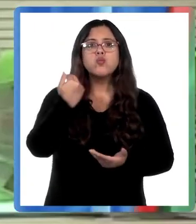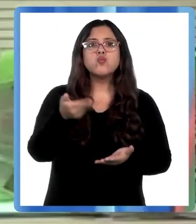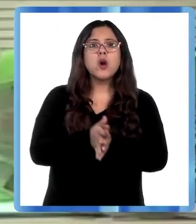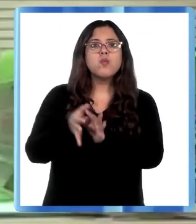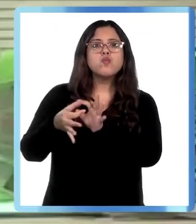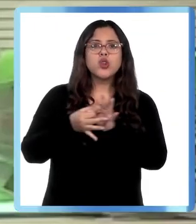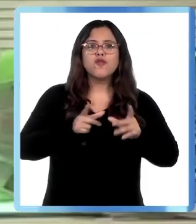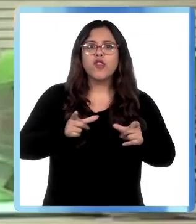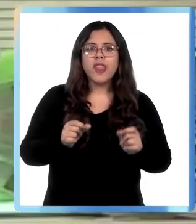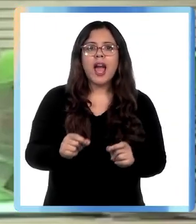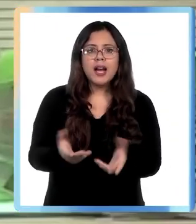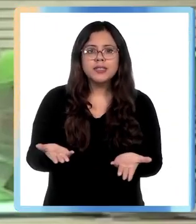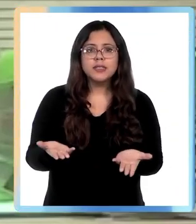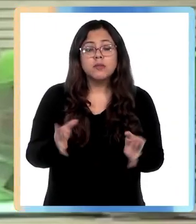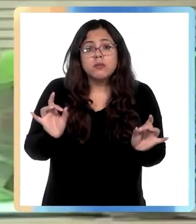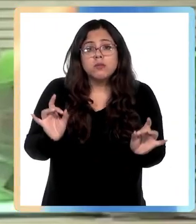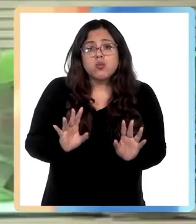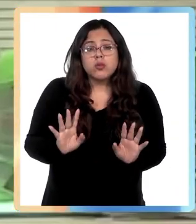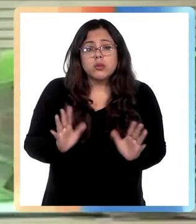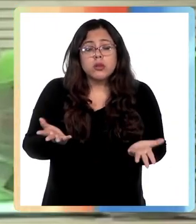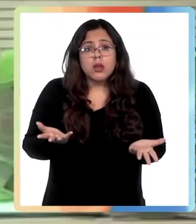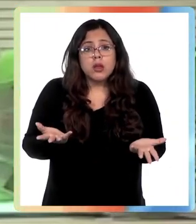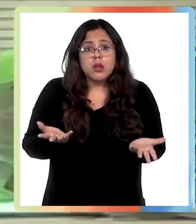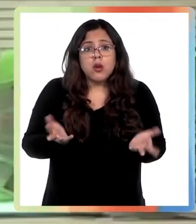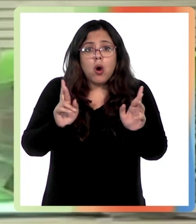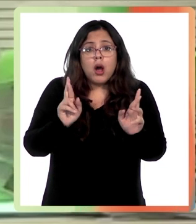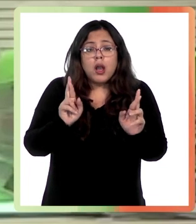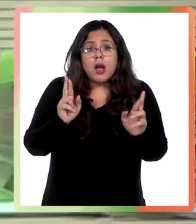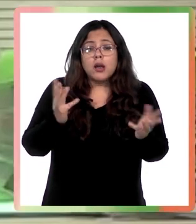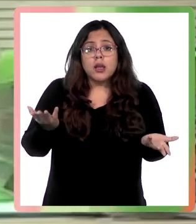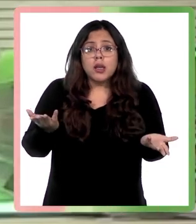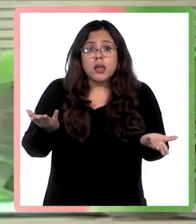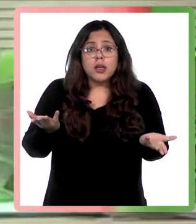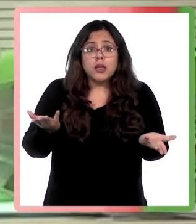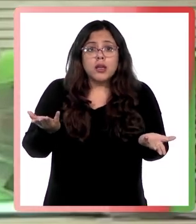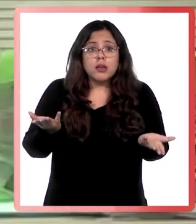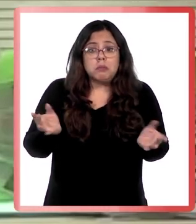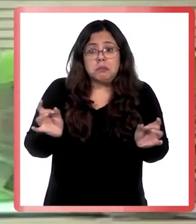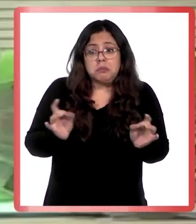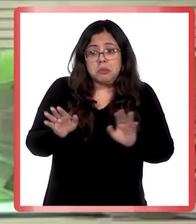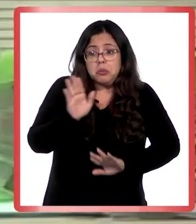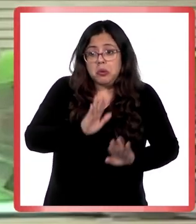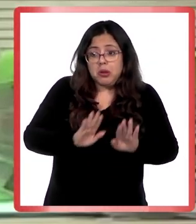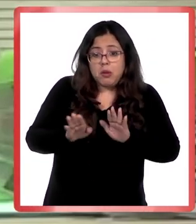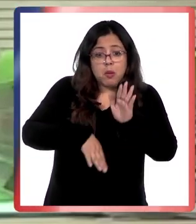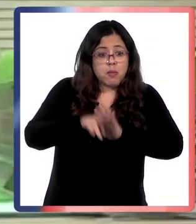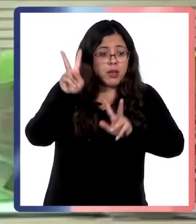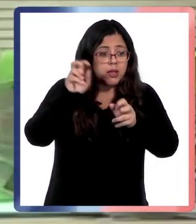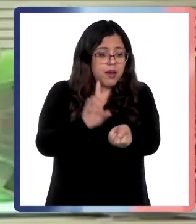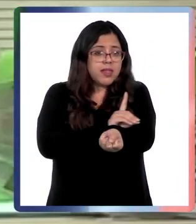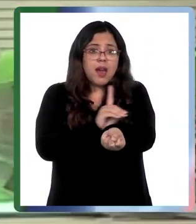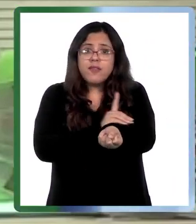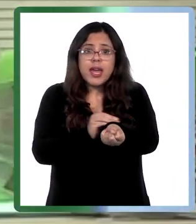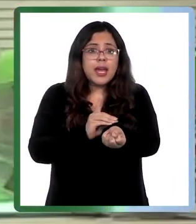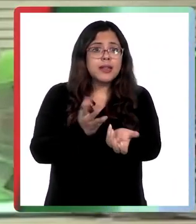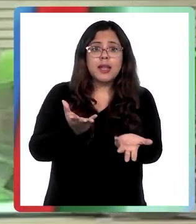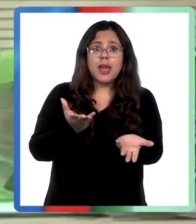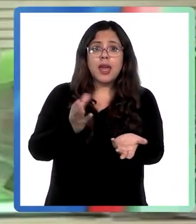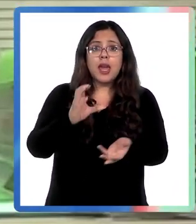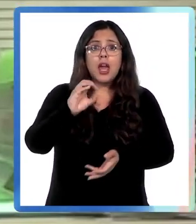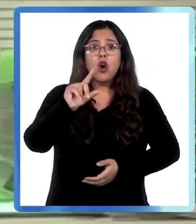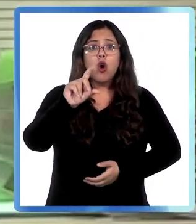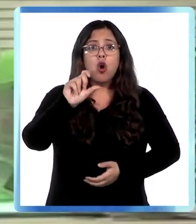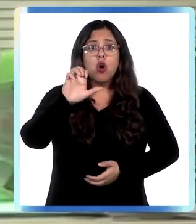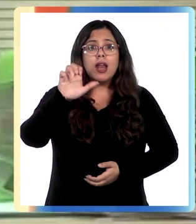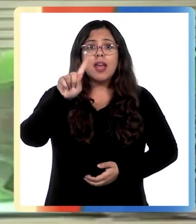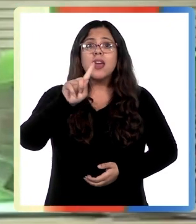cáncer. Supongo que será porque, ojalá pensemos en bueno, que porque nos cuidamos más de cosas como la diabetes, el colesterol